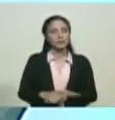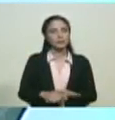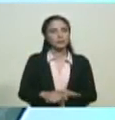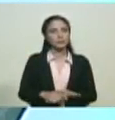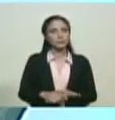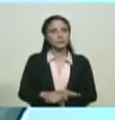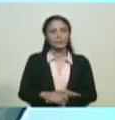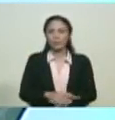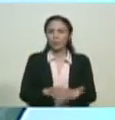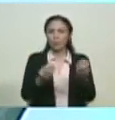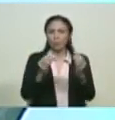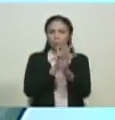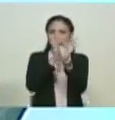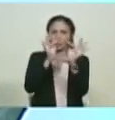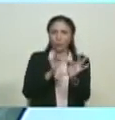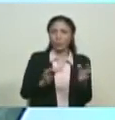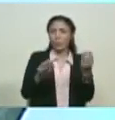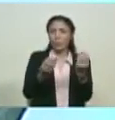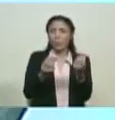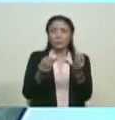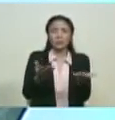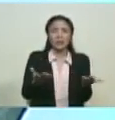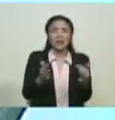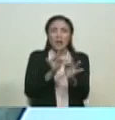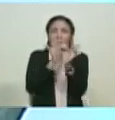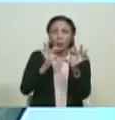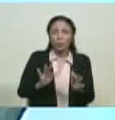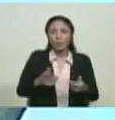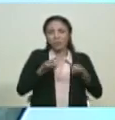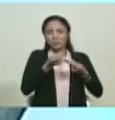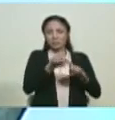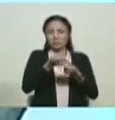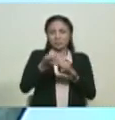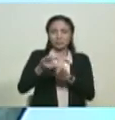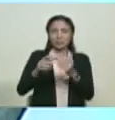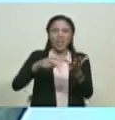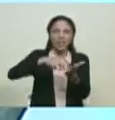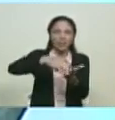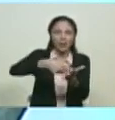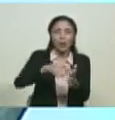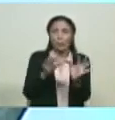hay mil formas de colonias en mil formas de esclavitud